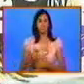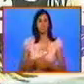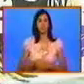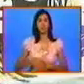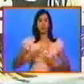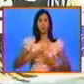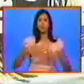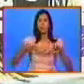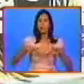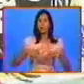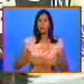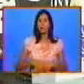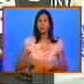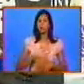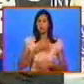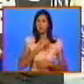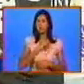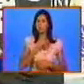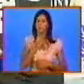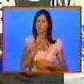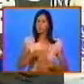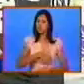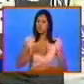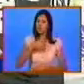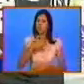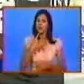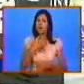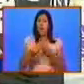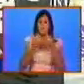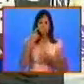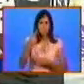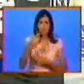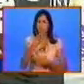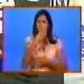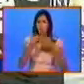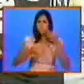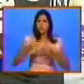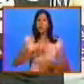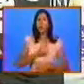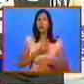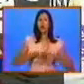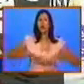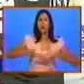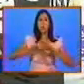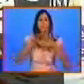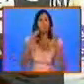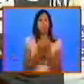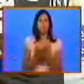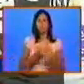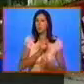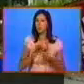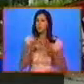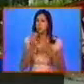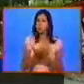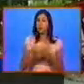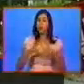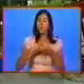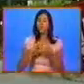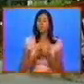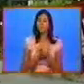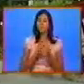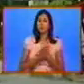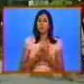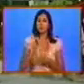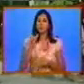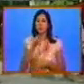de temblar de indignación cada vez que se cometa una injusticia en cualquier parte del mundo, somos compañeros.